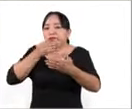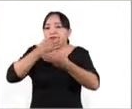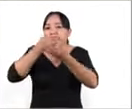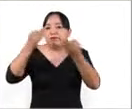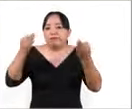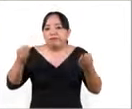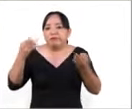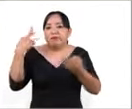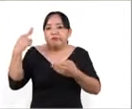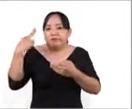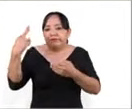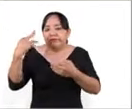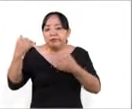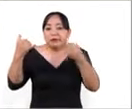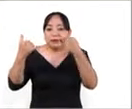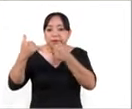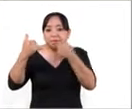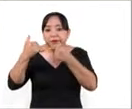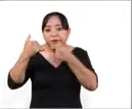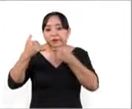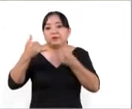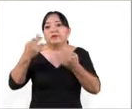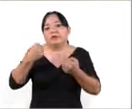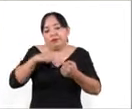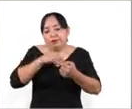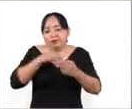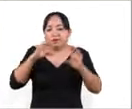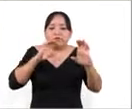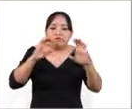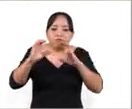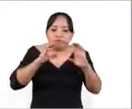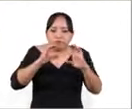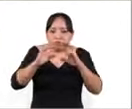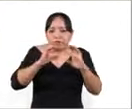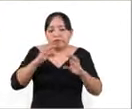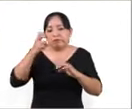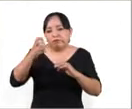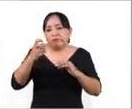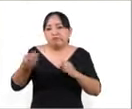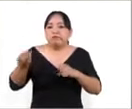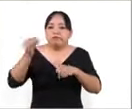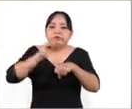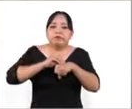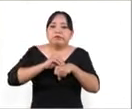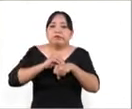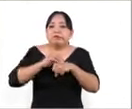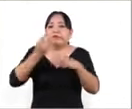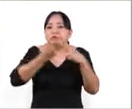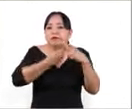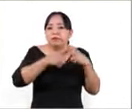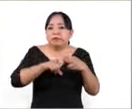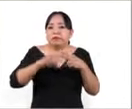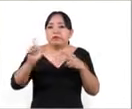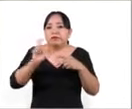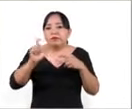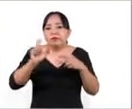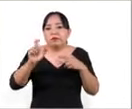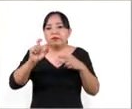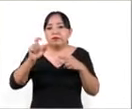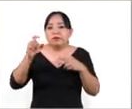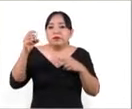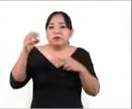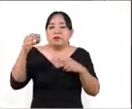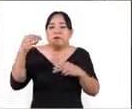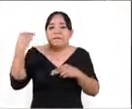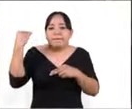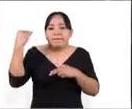con el IFT hemos estado en conversaciones, se va a implementar del mismo modo y empezamos en marzo del 2023, jefa.